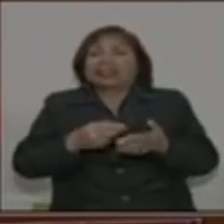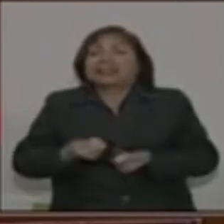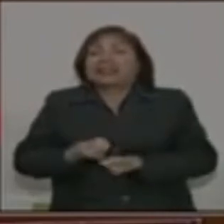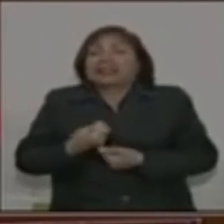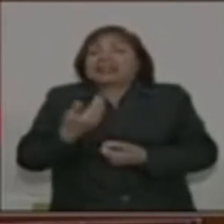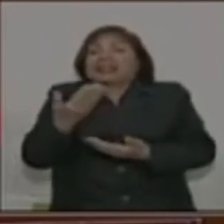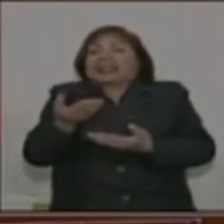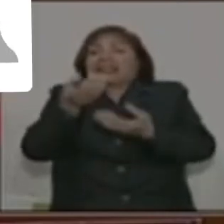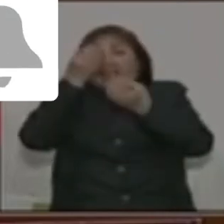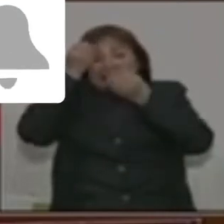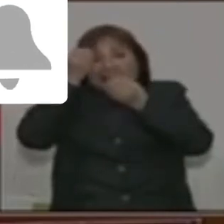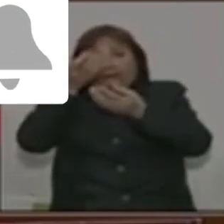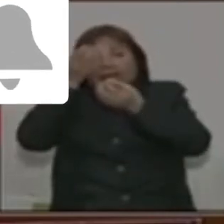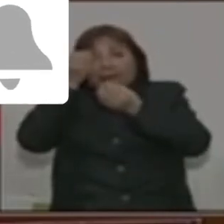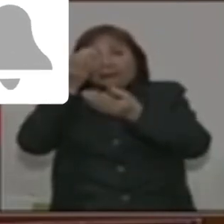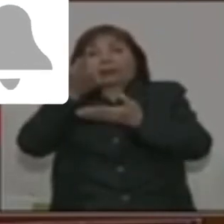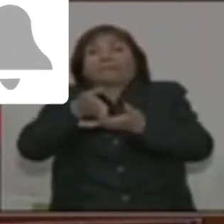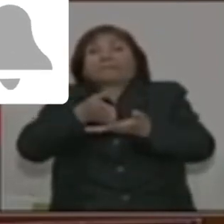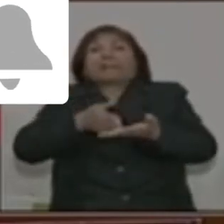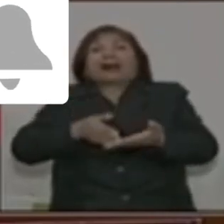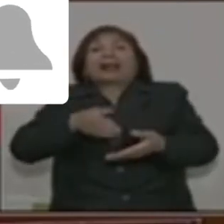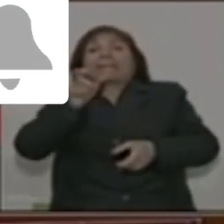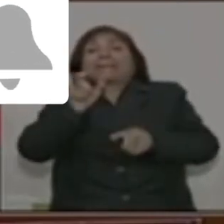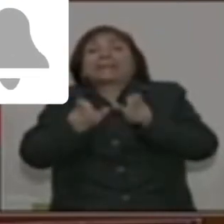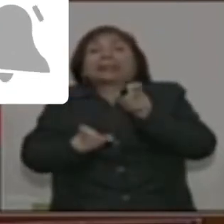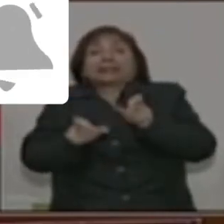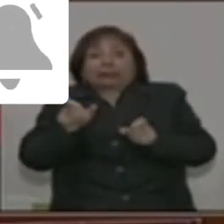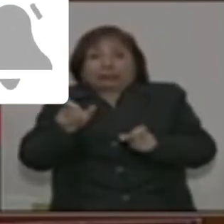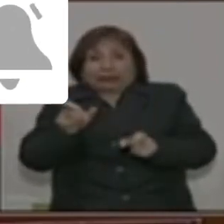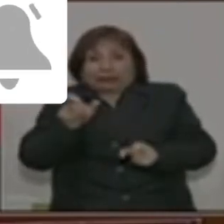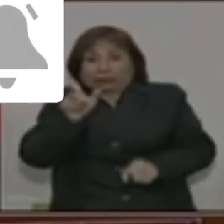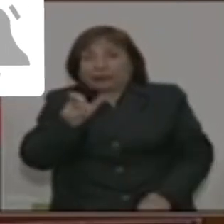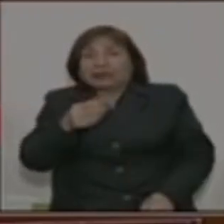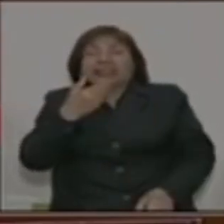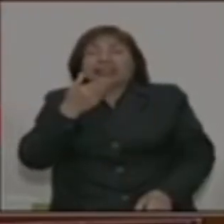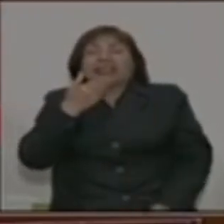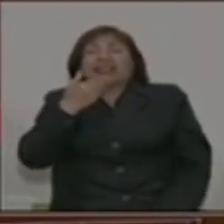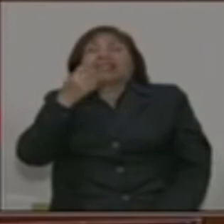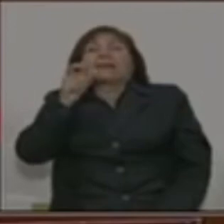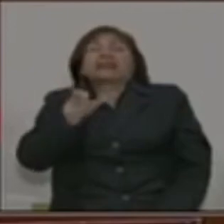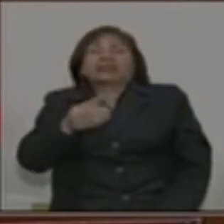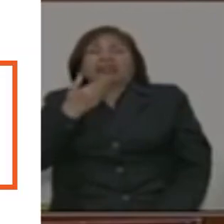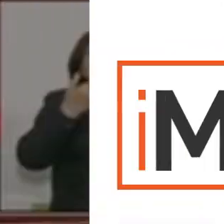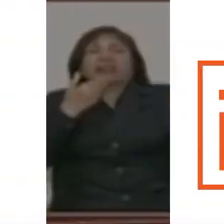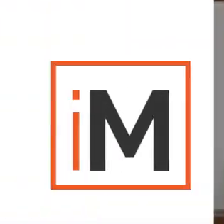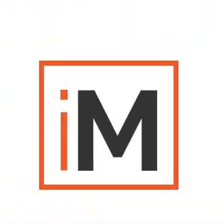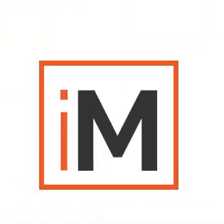información te ha sido útil, por favor no olvides dejarnos un me gusta y suscribirte a nuestro canal.